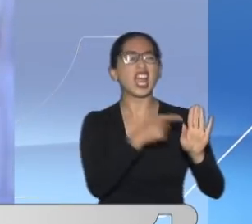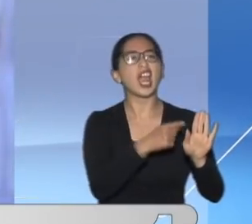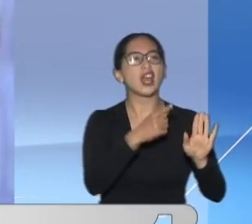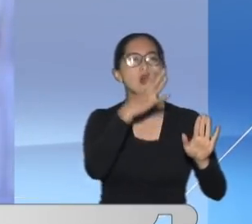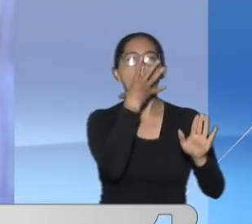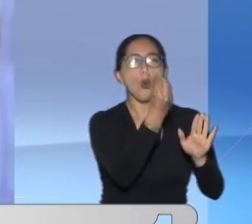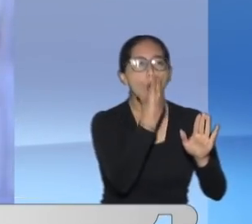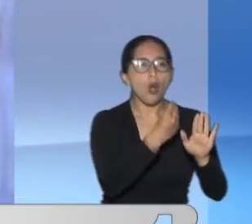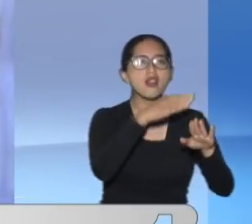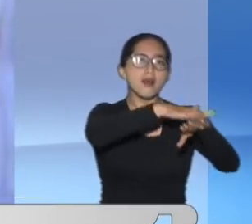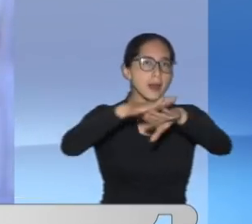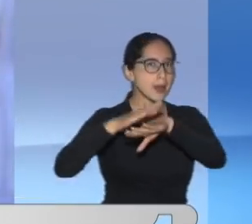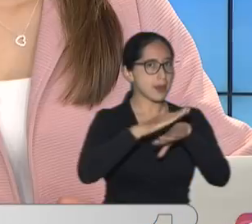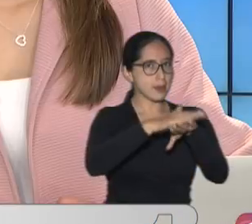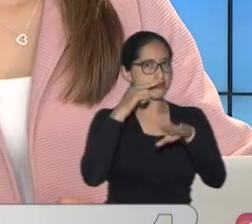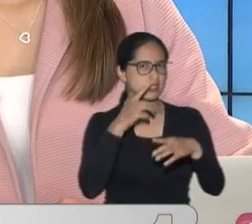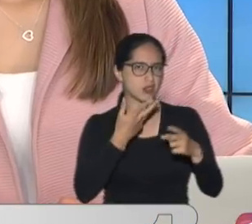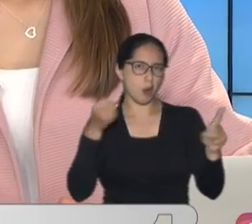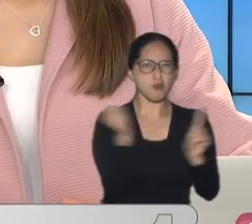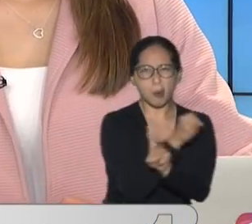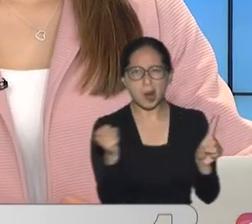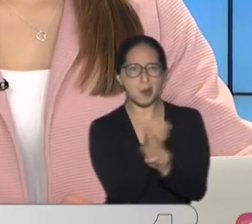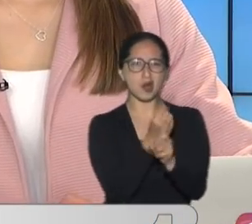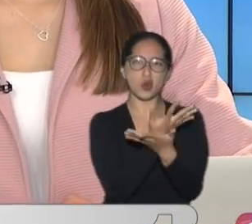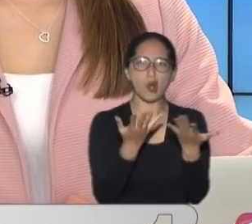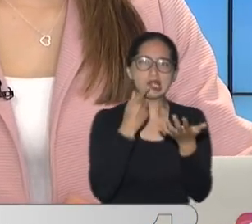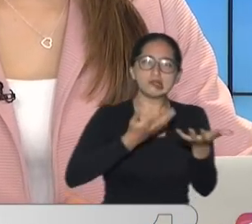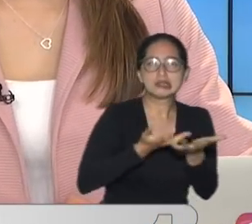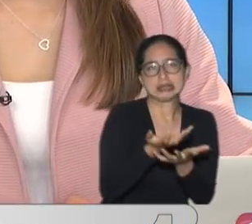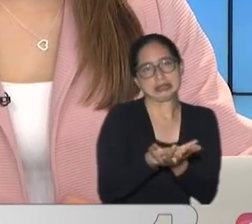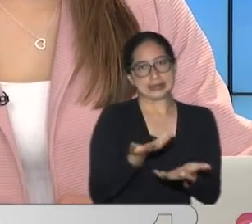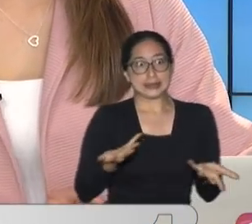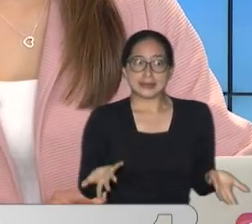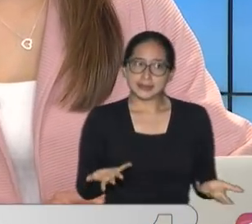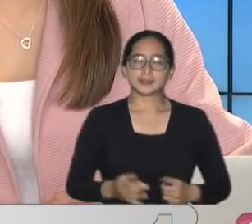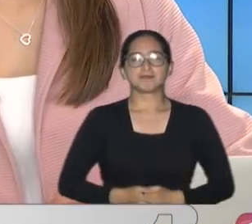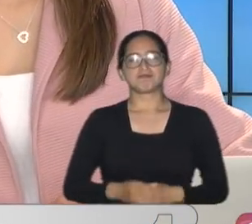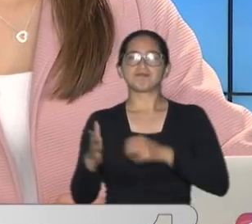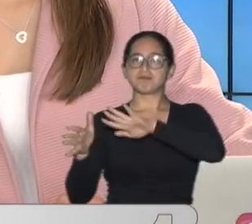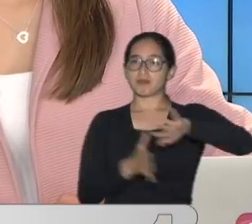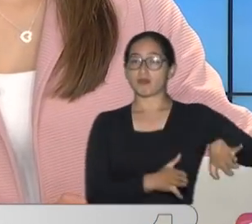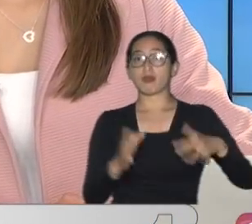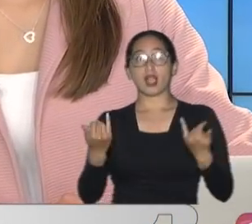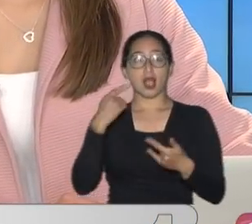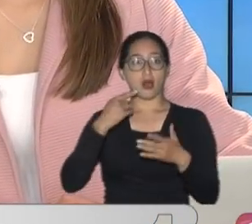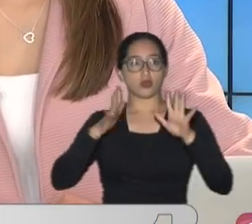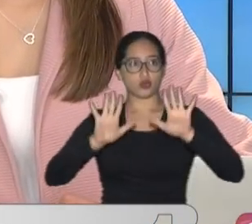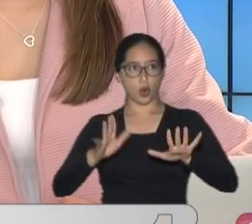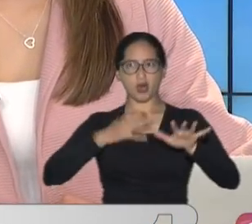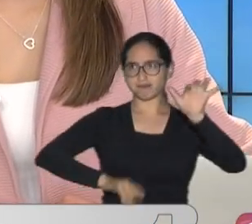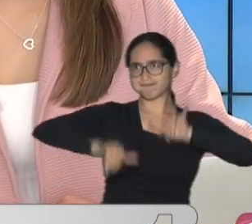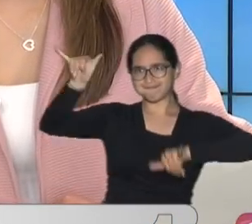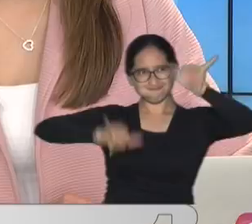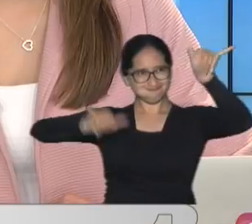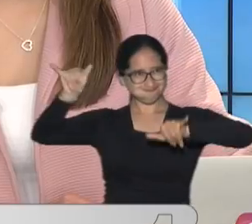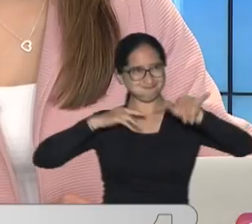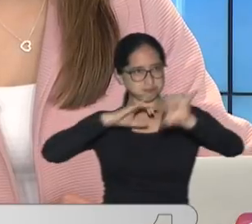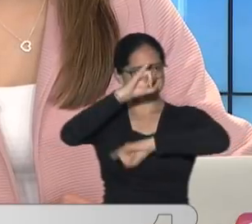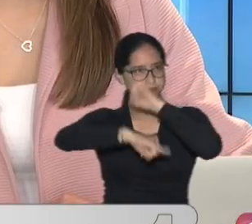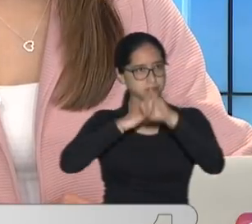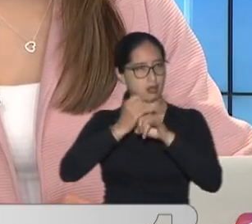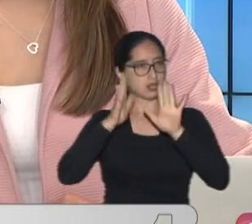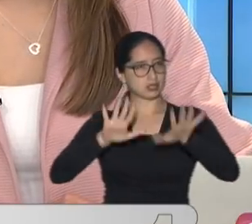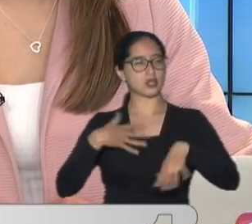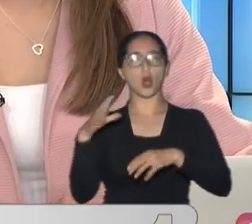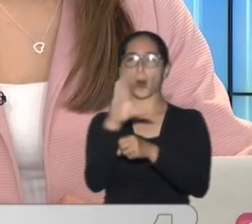asesora a parejas violentamente. Alerta en El Dorado. En 26 días se han capturado 76 personas por intentar